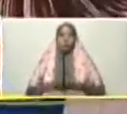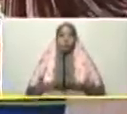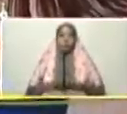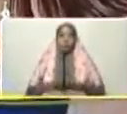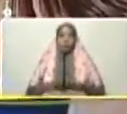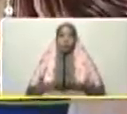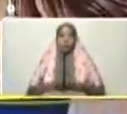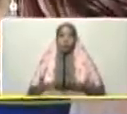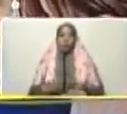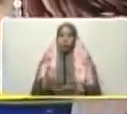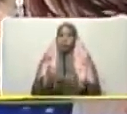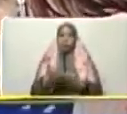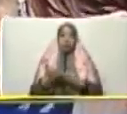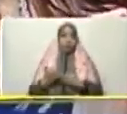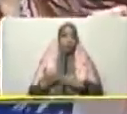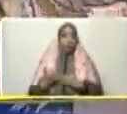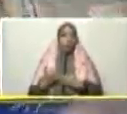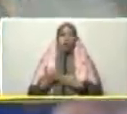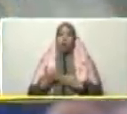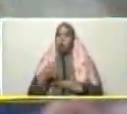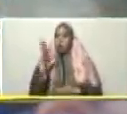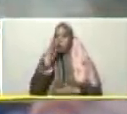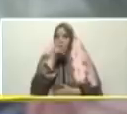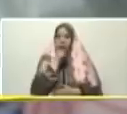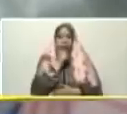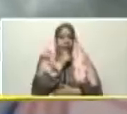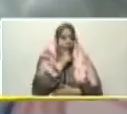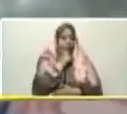sin ayuda de nadie